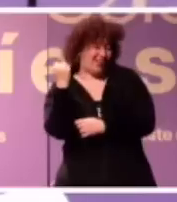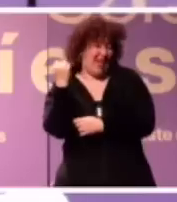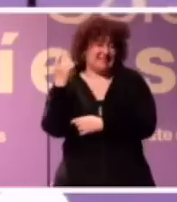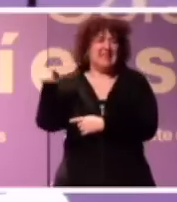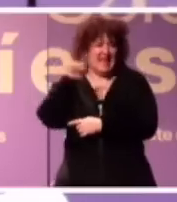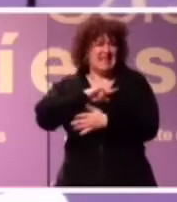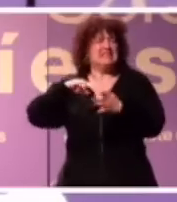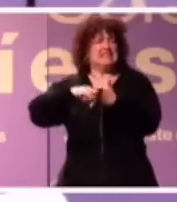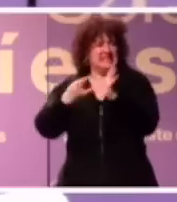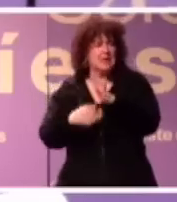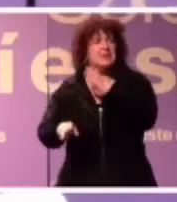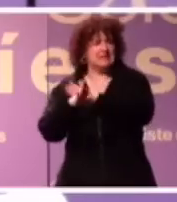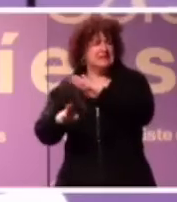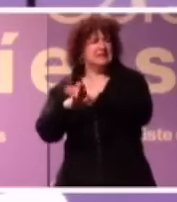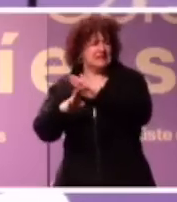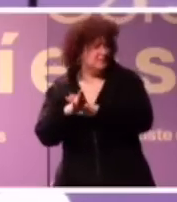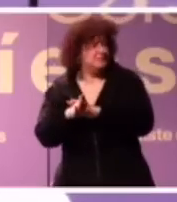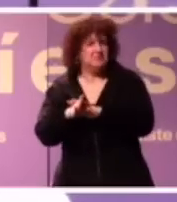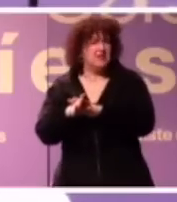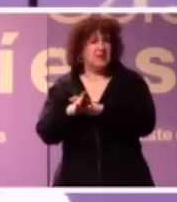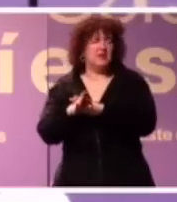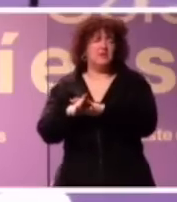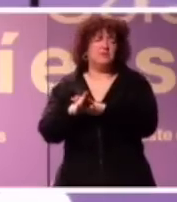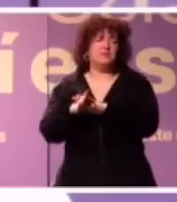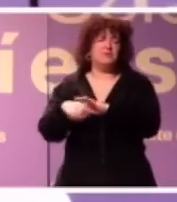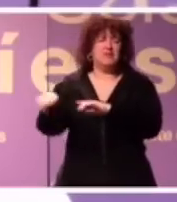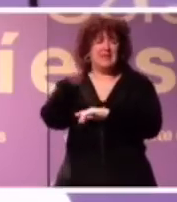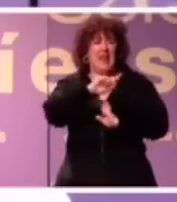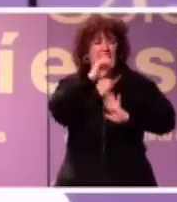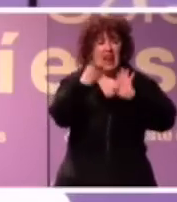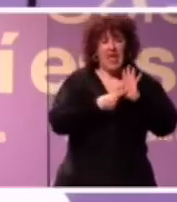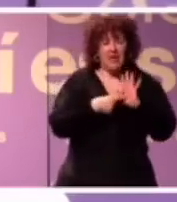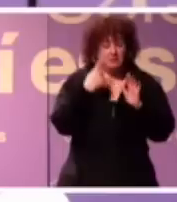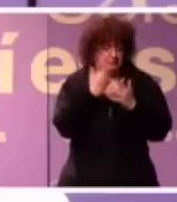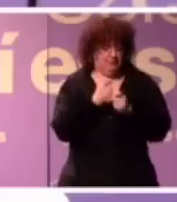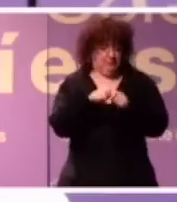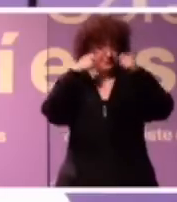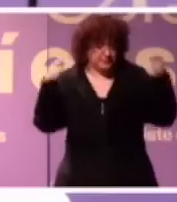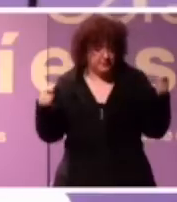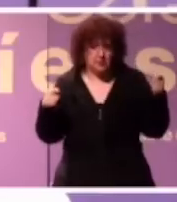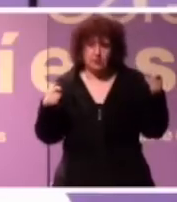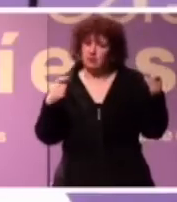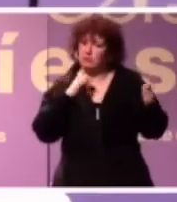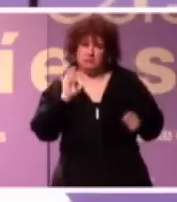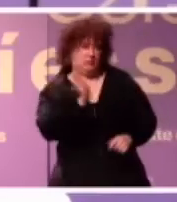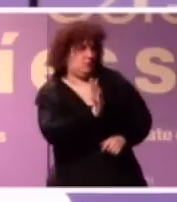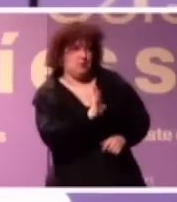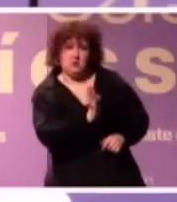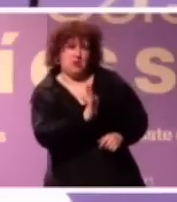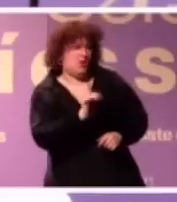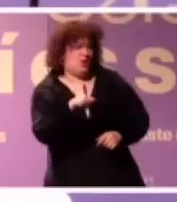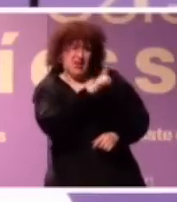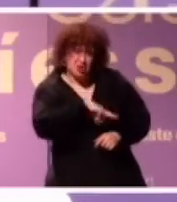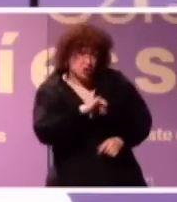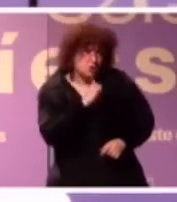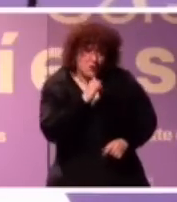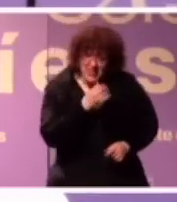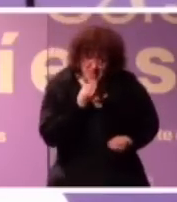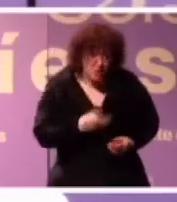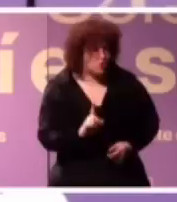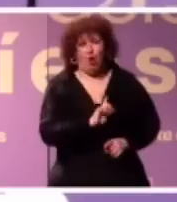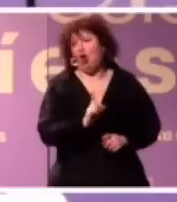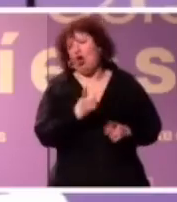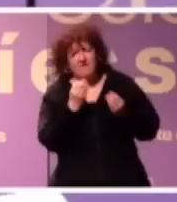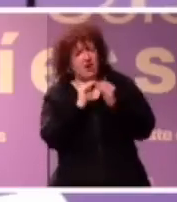han caído en lo que significaba la nueva ley nos dicen no no pero es que no lo habéis hecho suficientemente bien